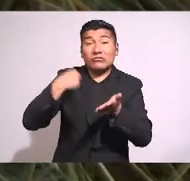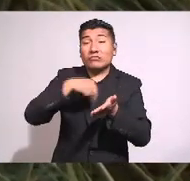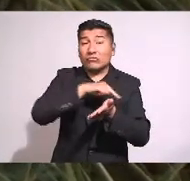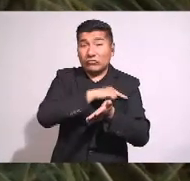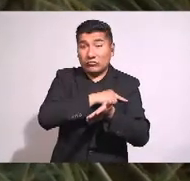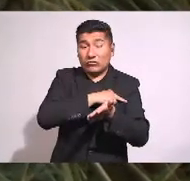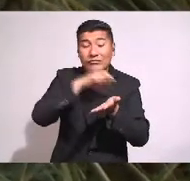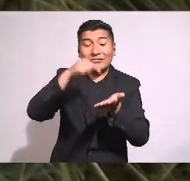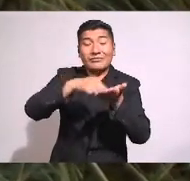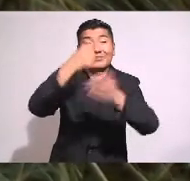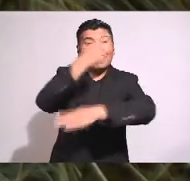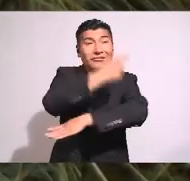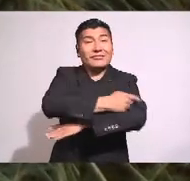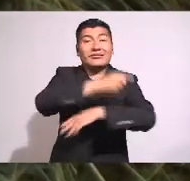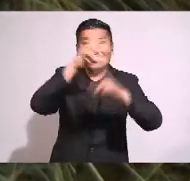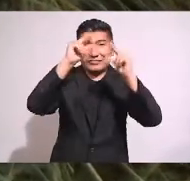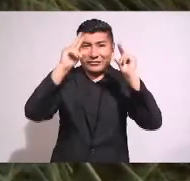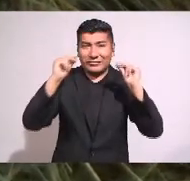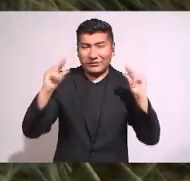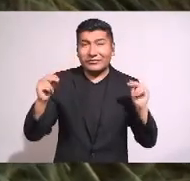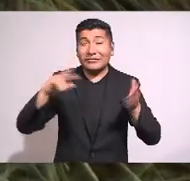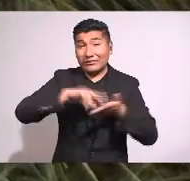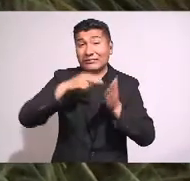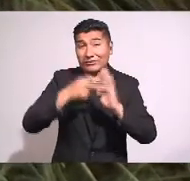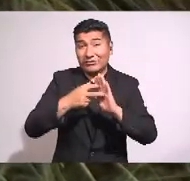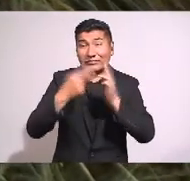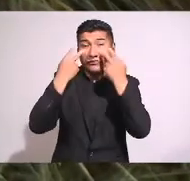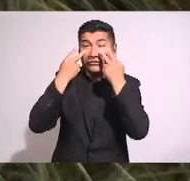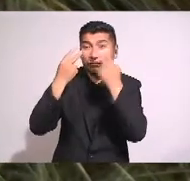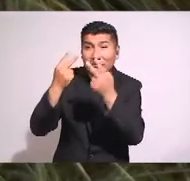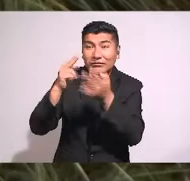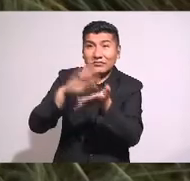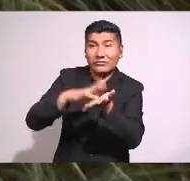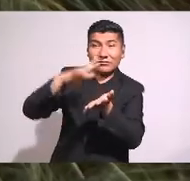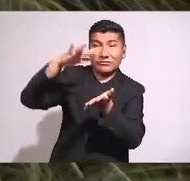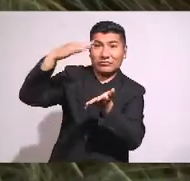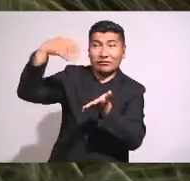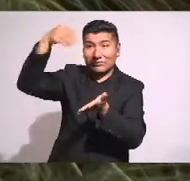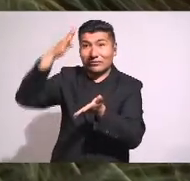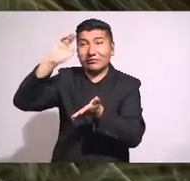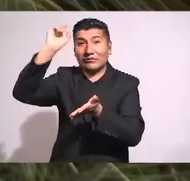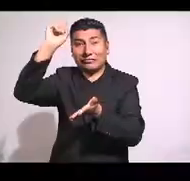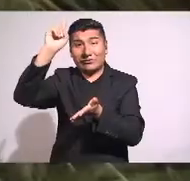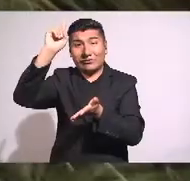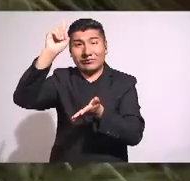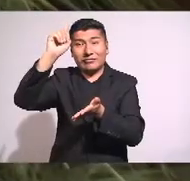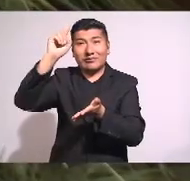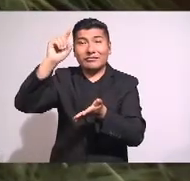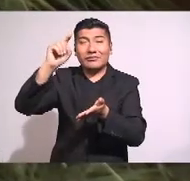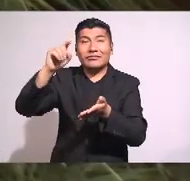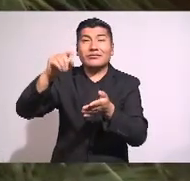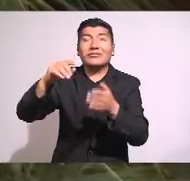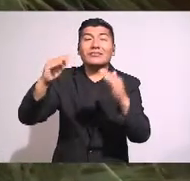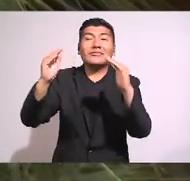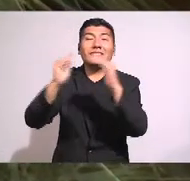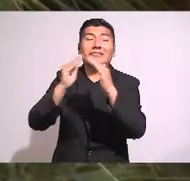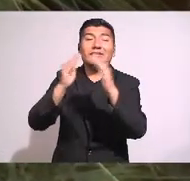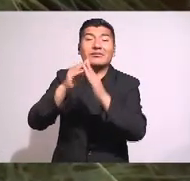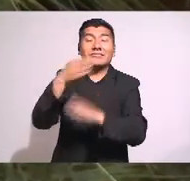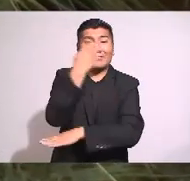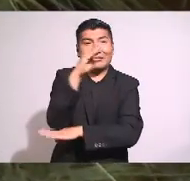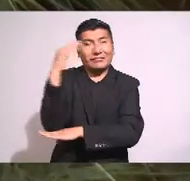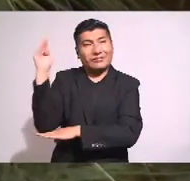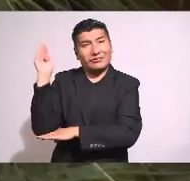en estos días de Navidad. Contemplar la gloria de Dios en la gruta de Belén, en